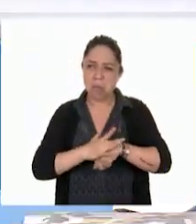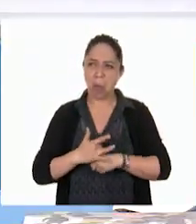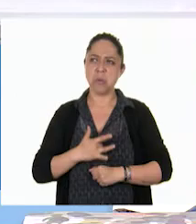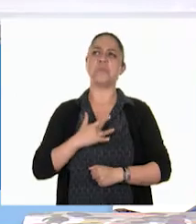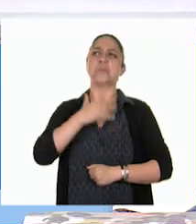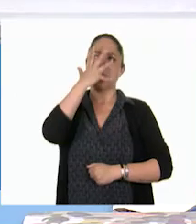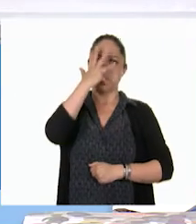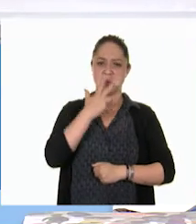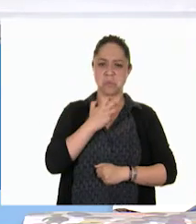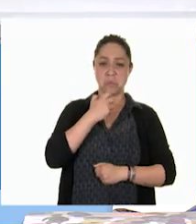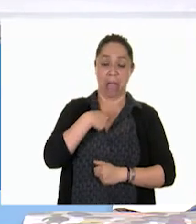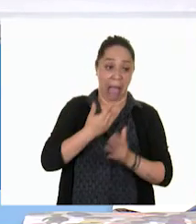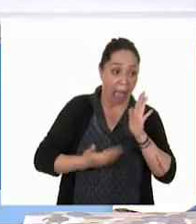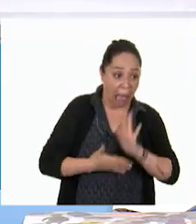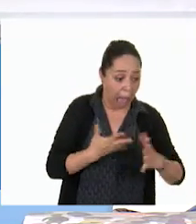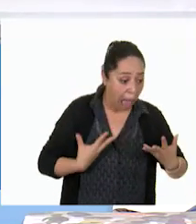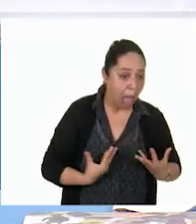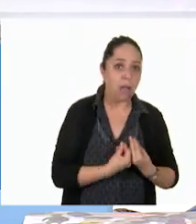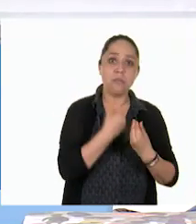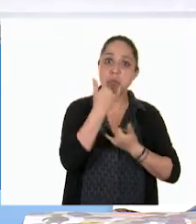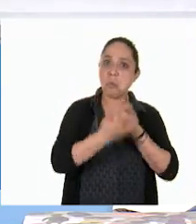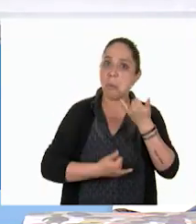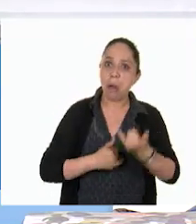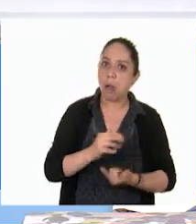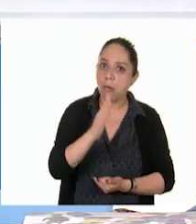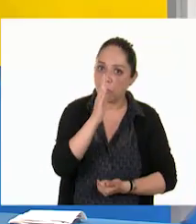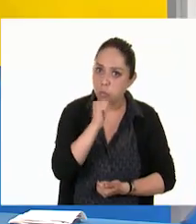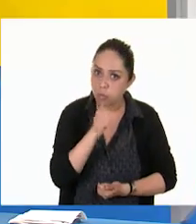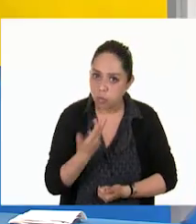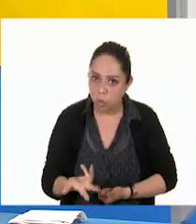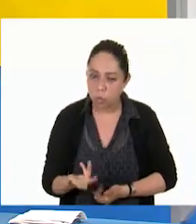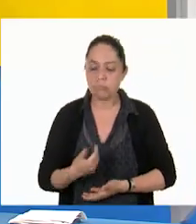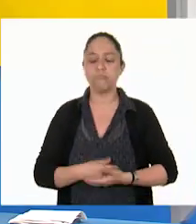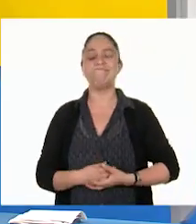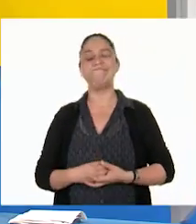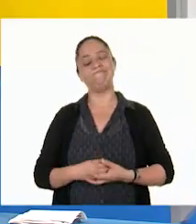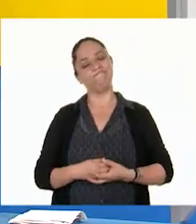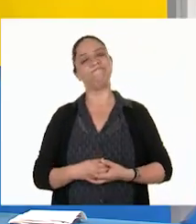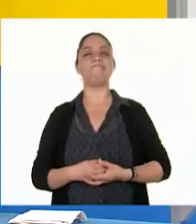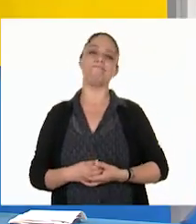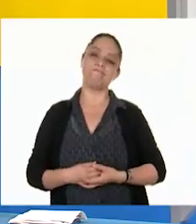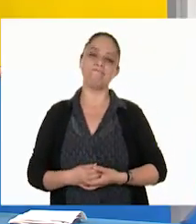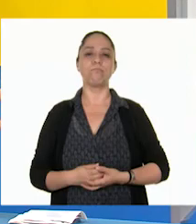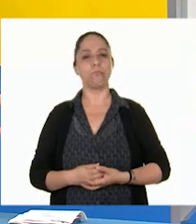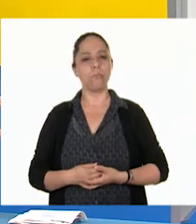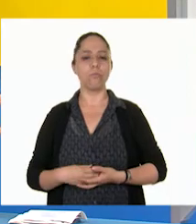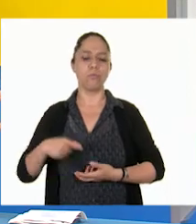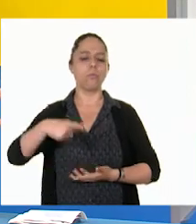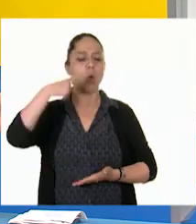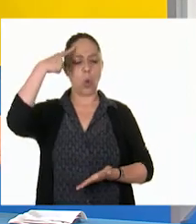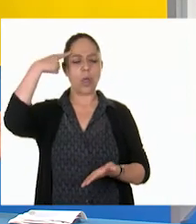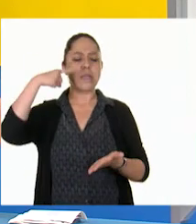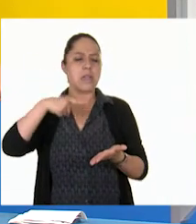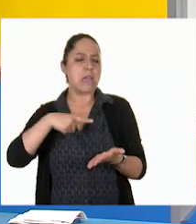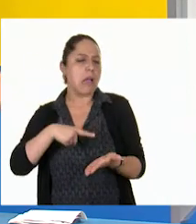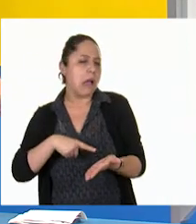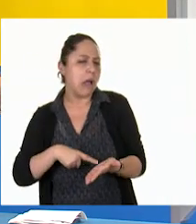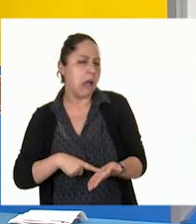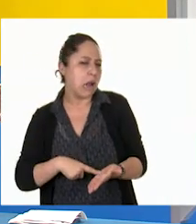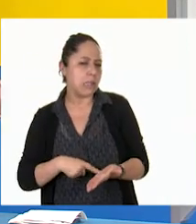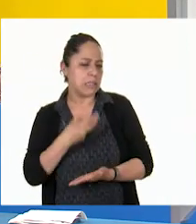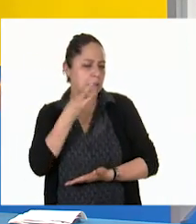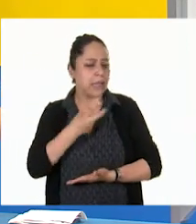ya no pudo salir a jugar conmigo. Uy. Bueno, ¿y por qué crees que fue